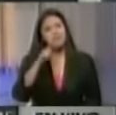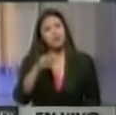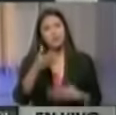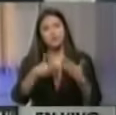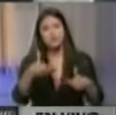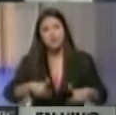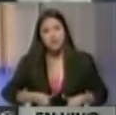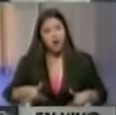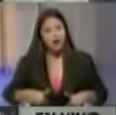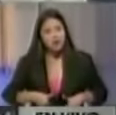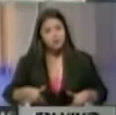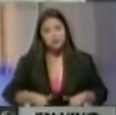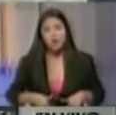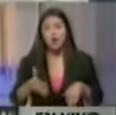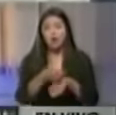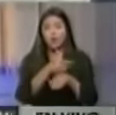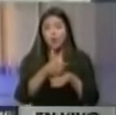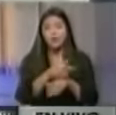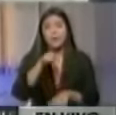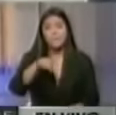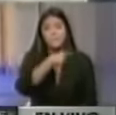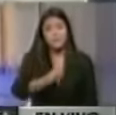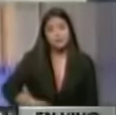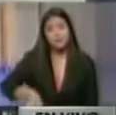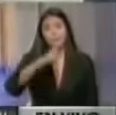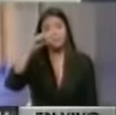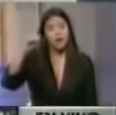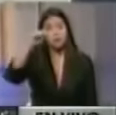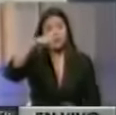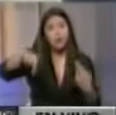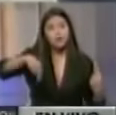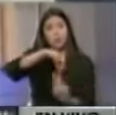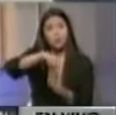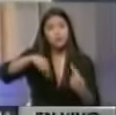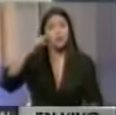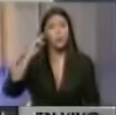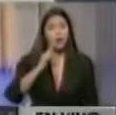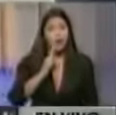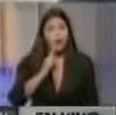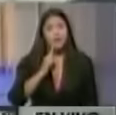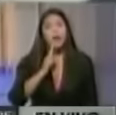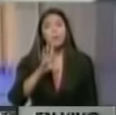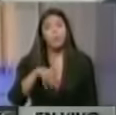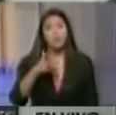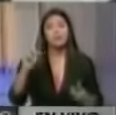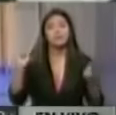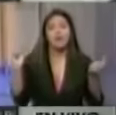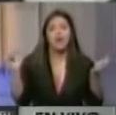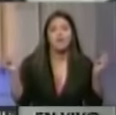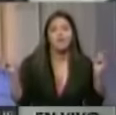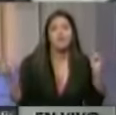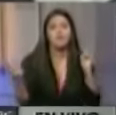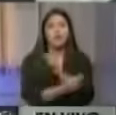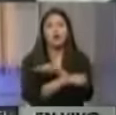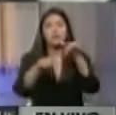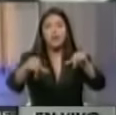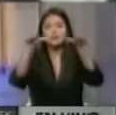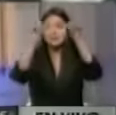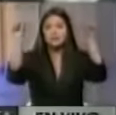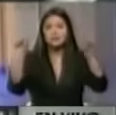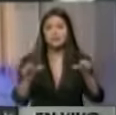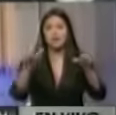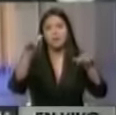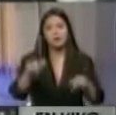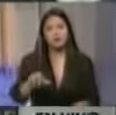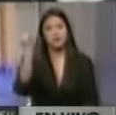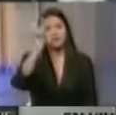fruto del esfuerzo que hace el gobierno de nuestro presidente Nicolás Maduro de la Revolución Bolivariana para la transformación definitiva del sistema penitenciario en